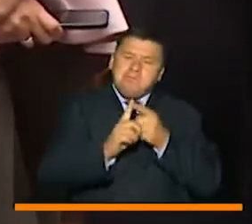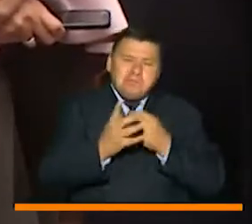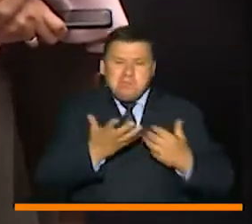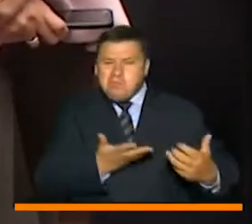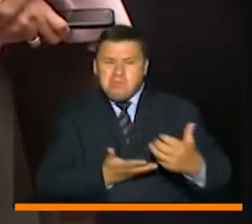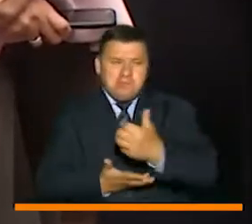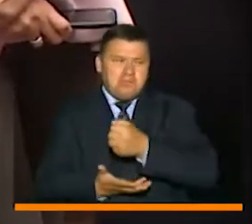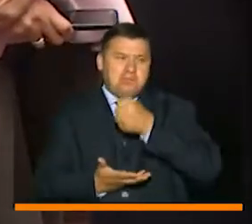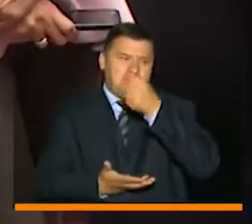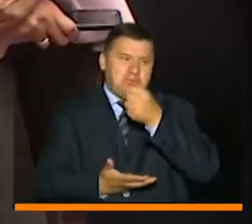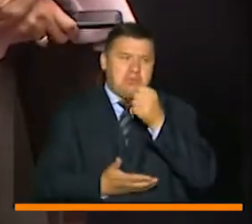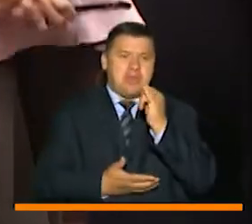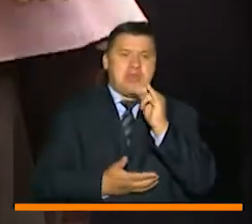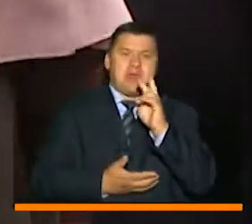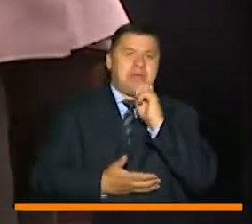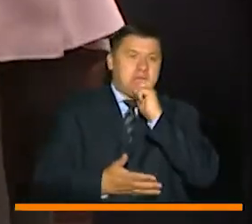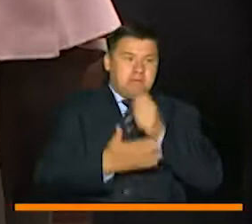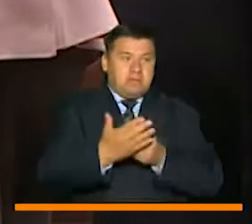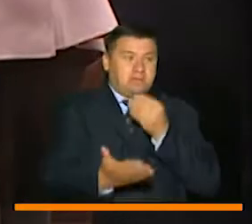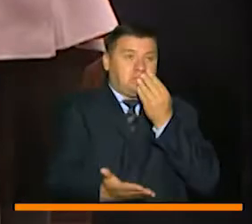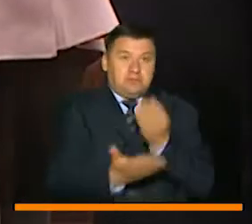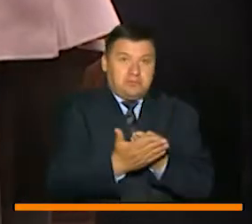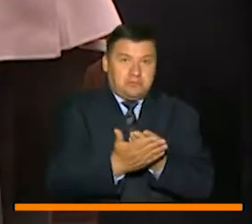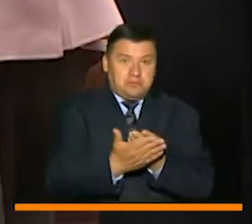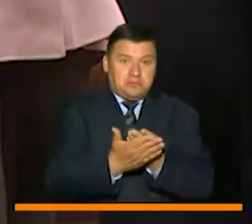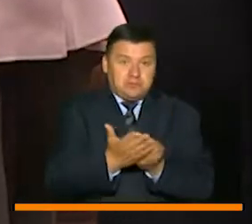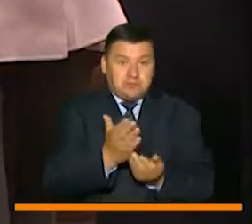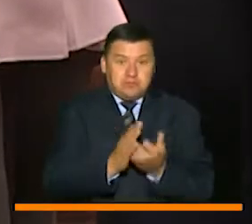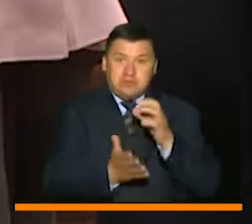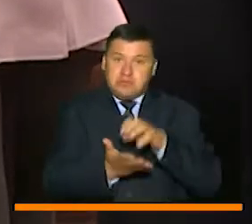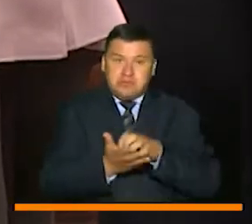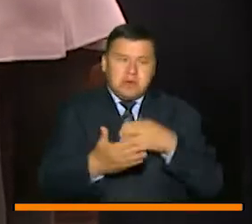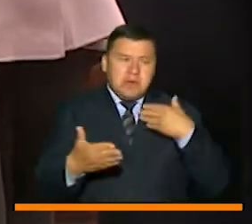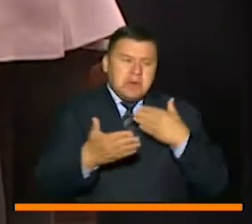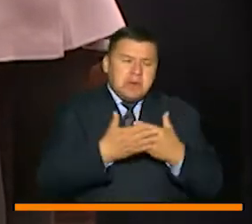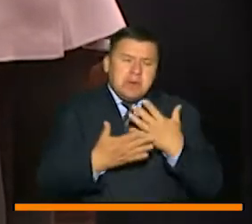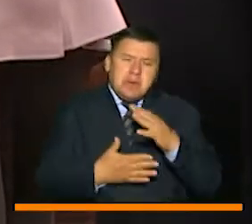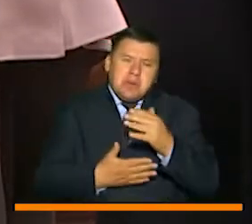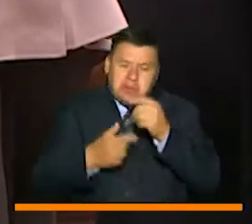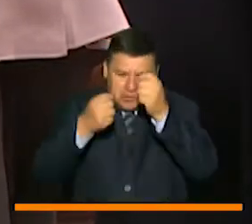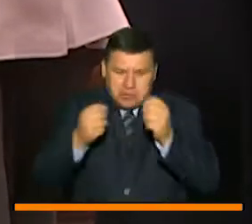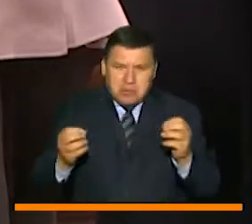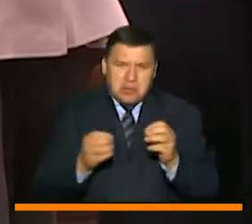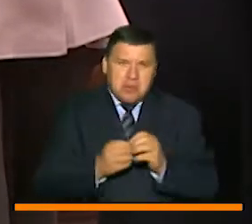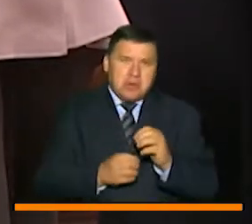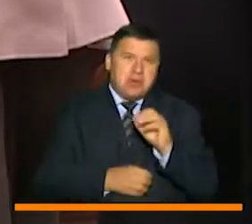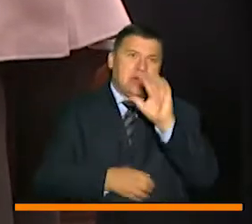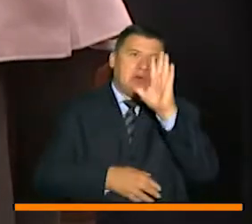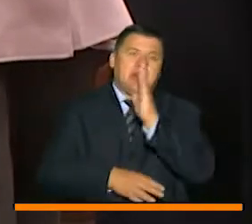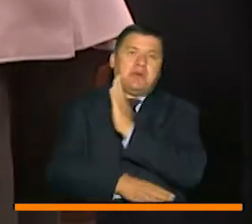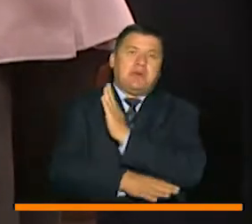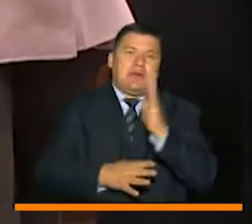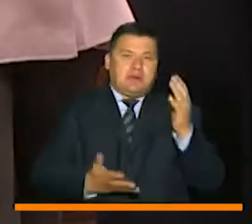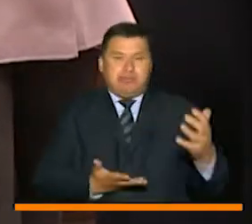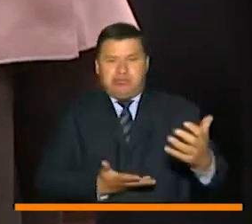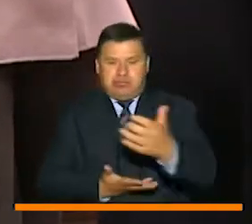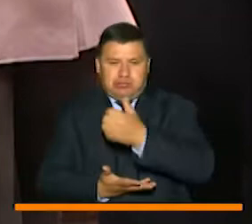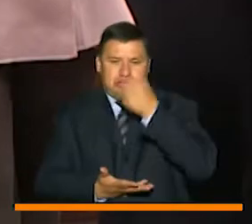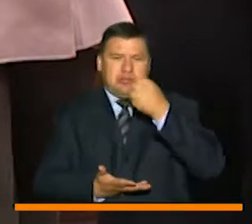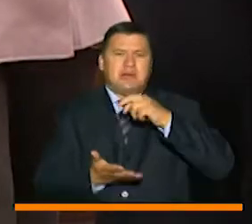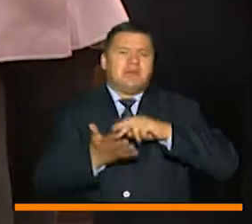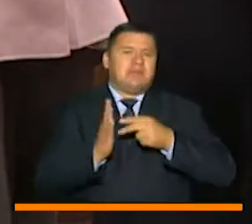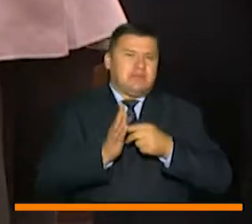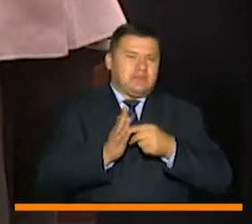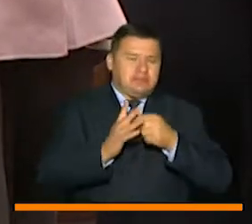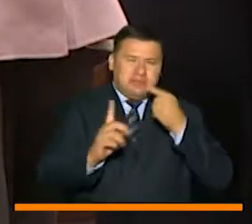en ese IVA que no se cobrará en esos productos, aspiraríamos a llegar a unas ventas del orden de 5 billones de pesos. Ese es como